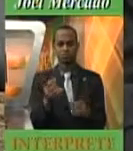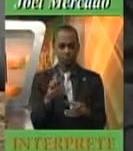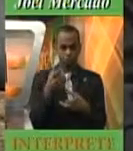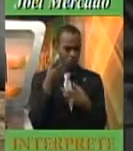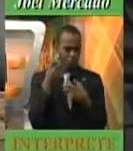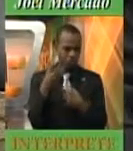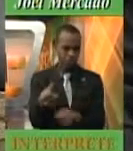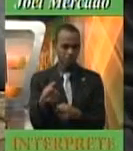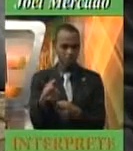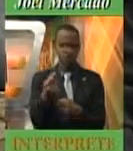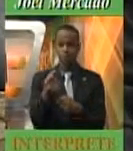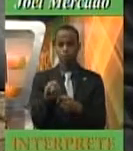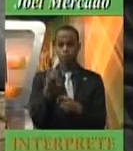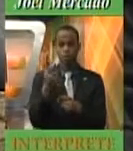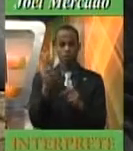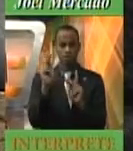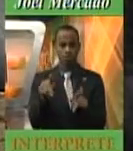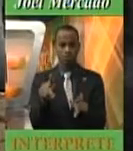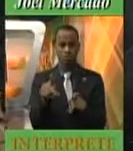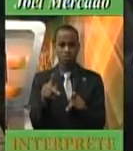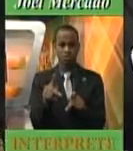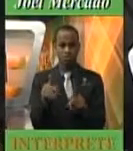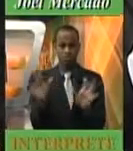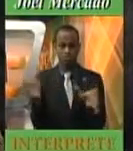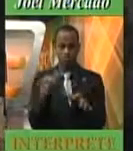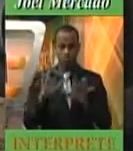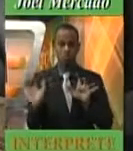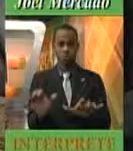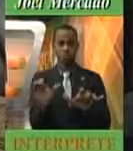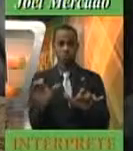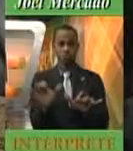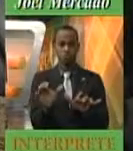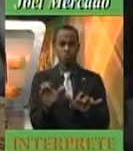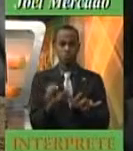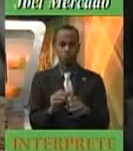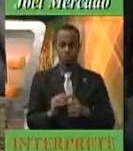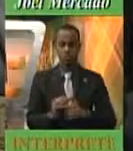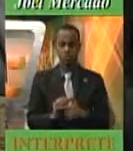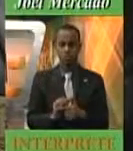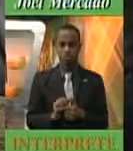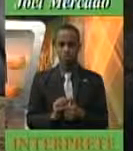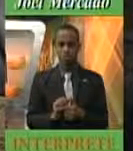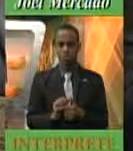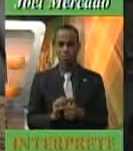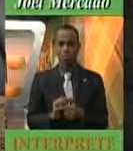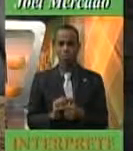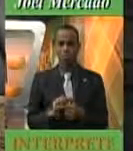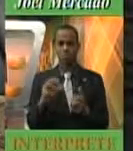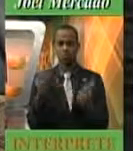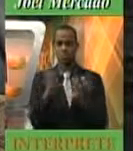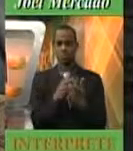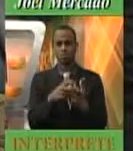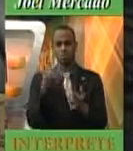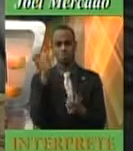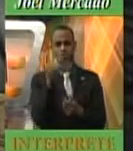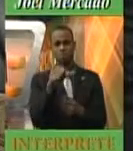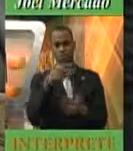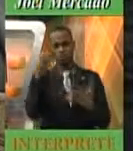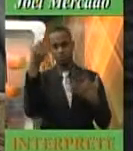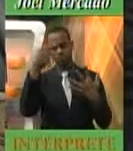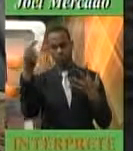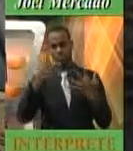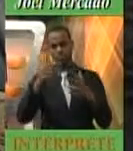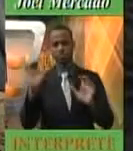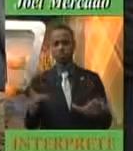credibilidad incluso a una iniciativa, a un conjunto de iniciativas, claro, como la de CONADI, tiene que ver con ese tipo de cuestiones.